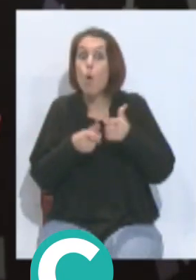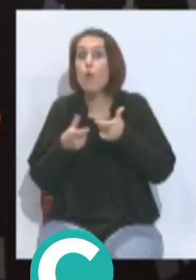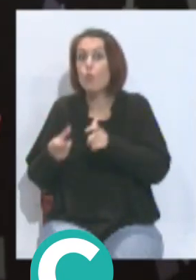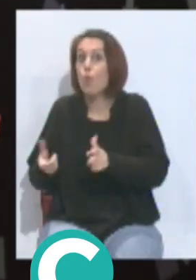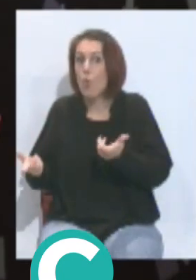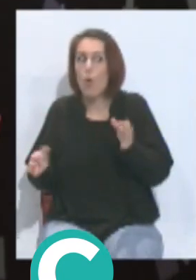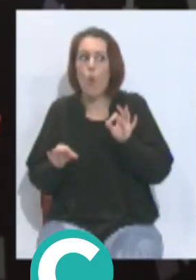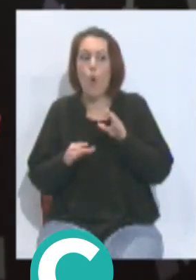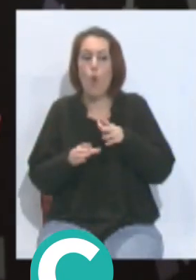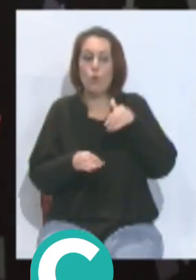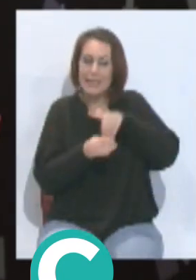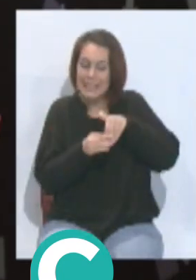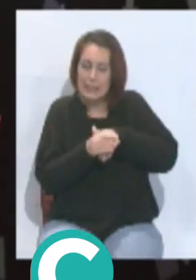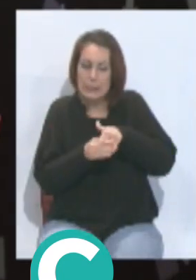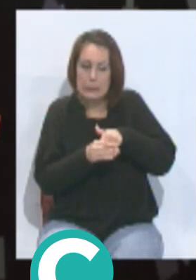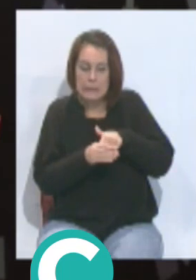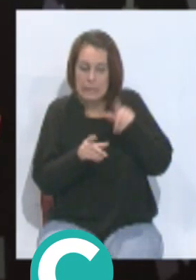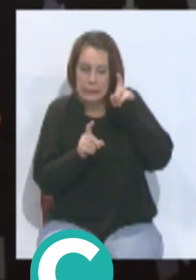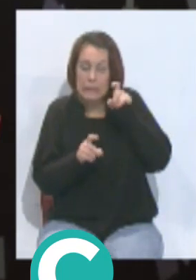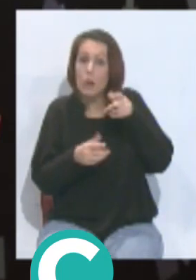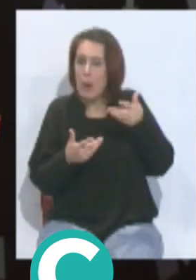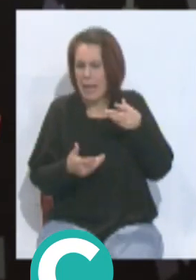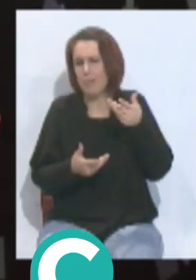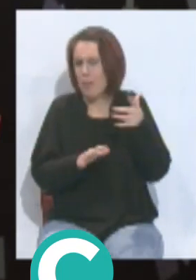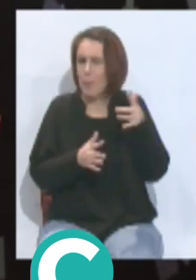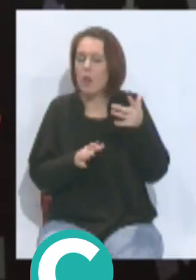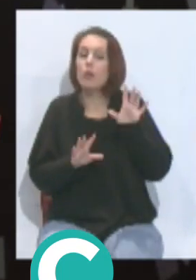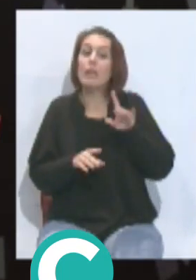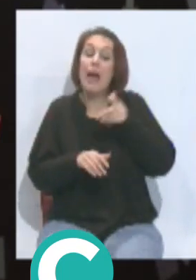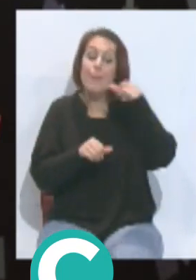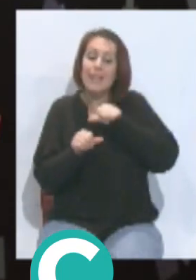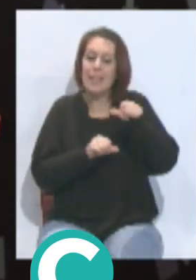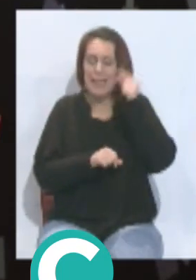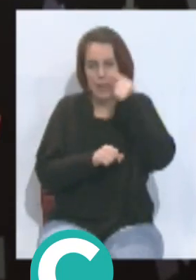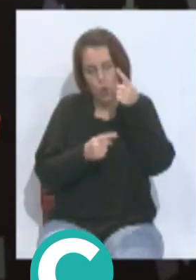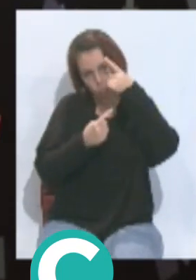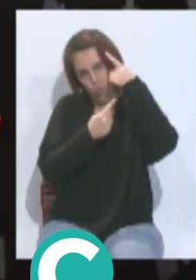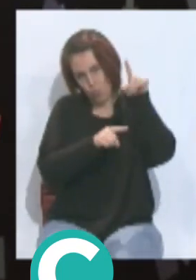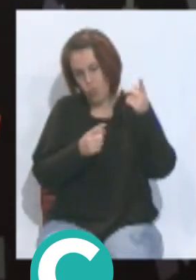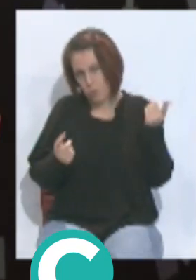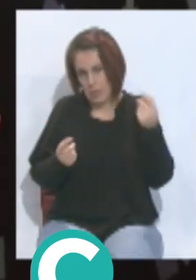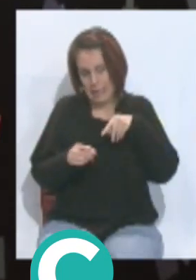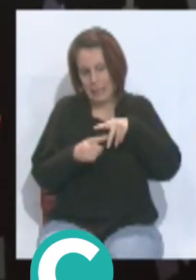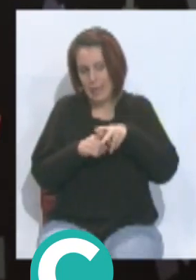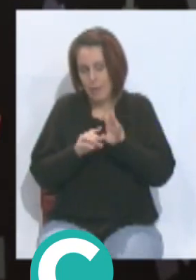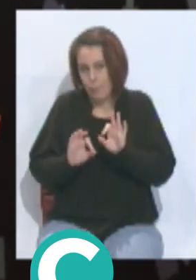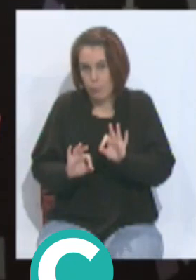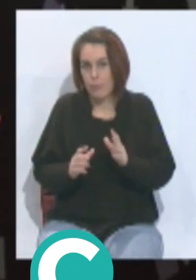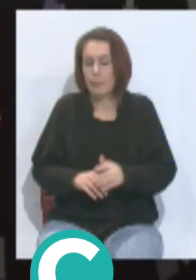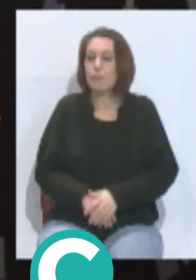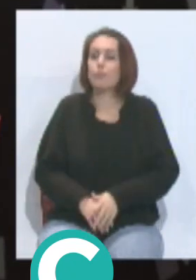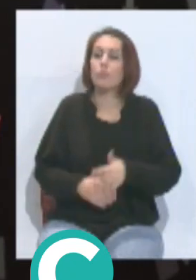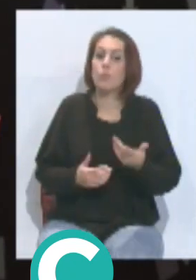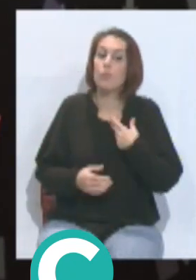¿no?, qué grandes contenidos queríamos que se trabajaran. Y a partir de ahí, pues, el diseño, uh-huh, ha sido de él, de este taller en concreto.